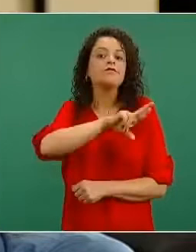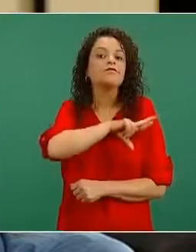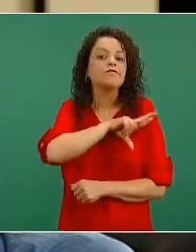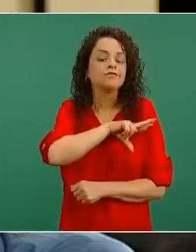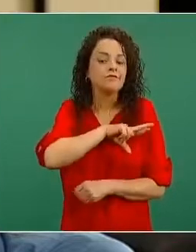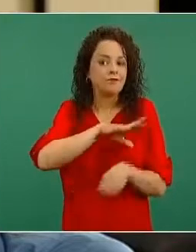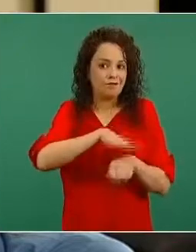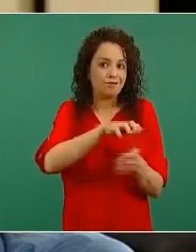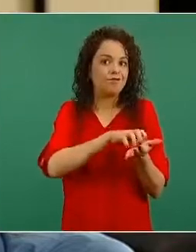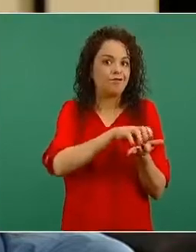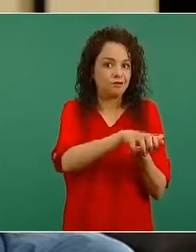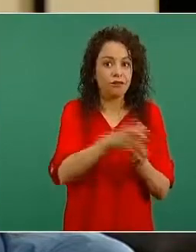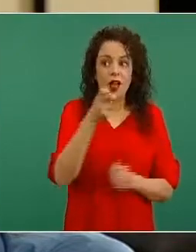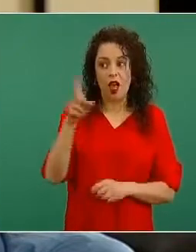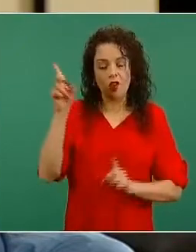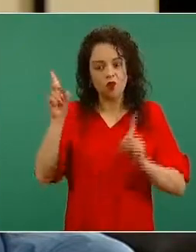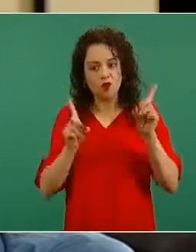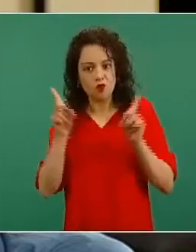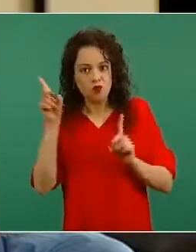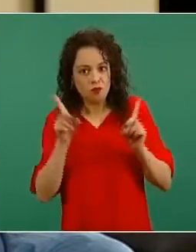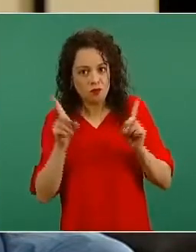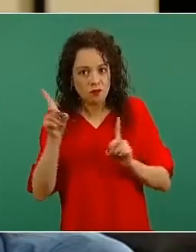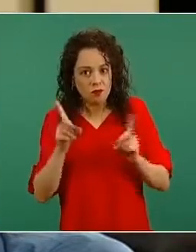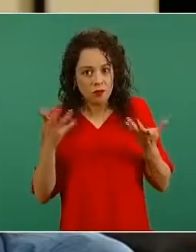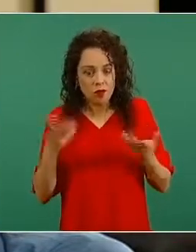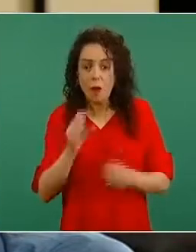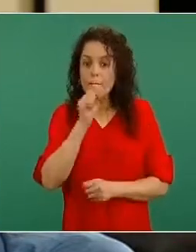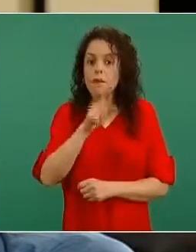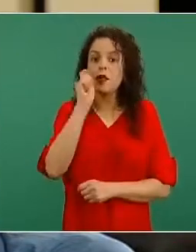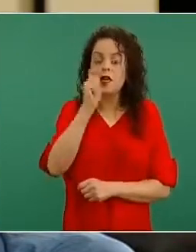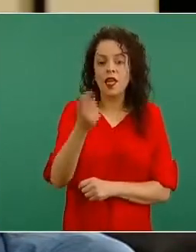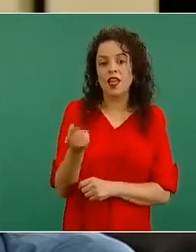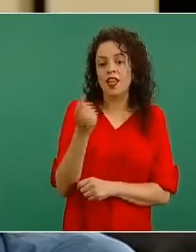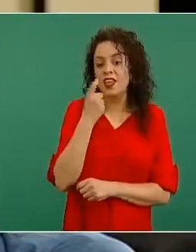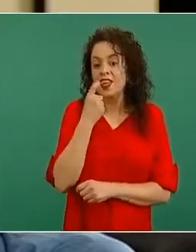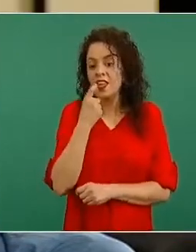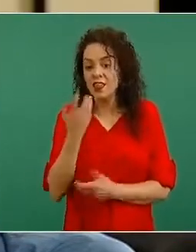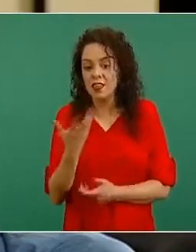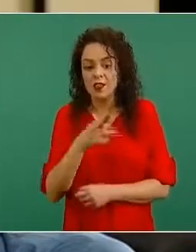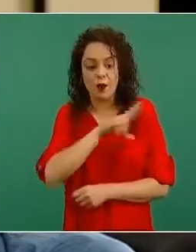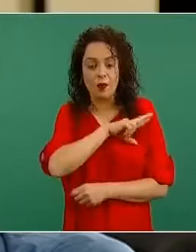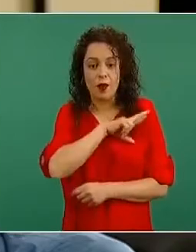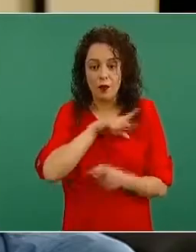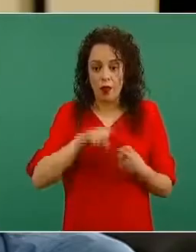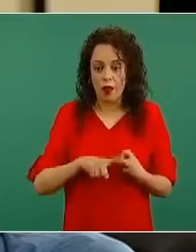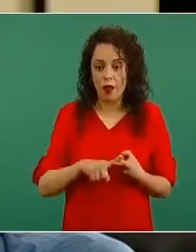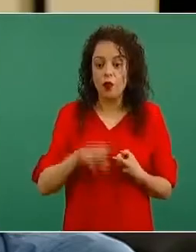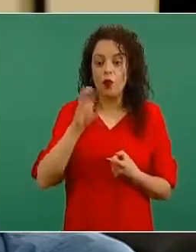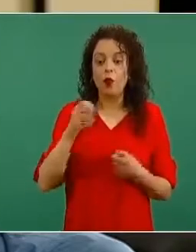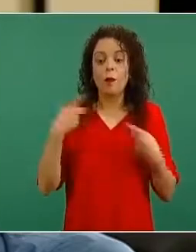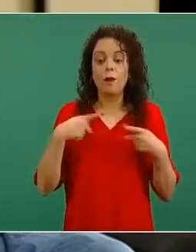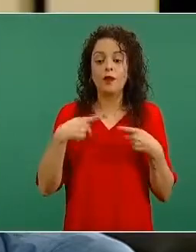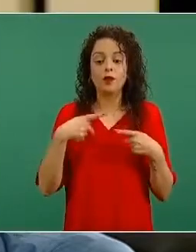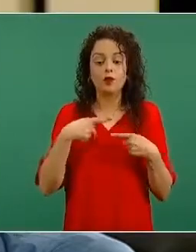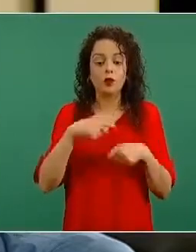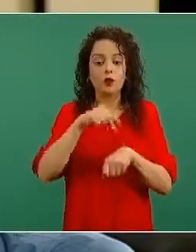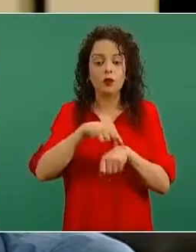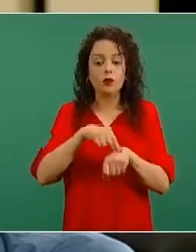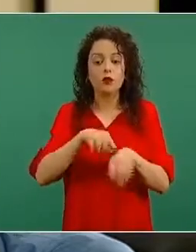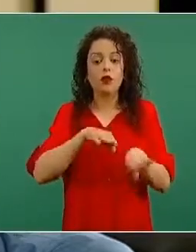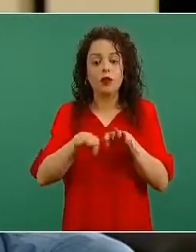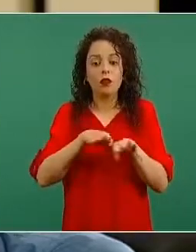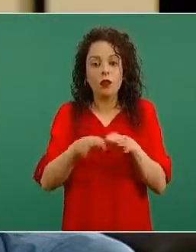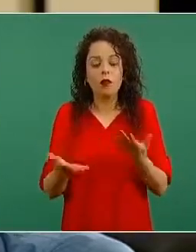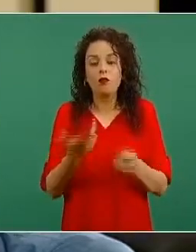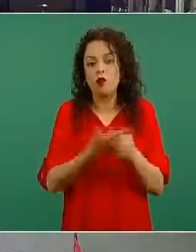Entonces, creo que esta duda también la tienen dentistas privados y personal médico de hospitales privados también. Entonces,